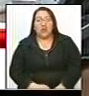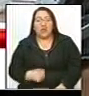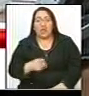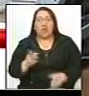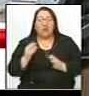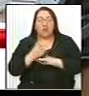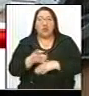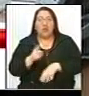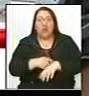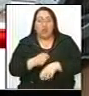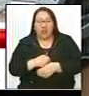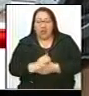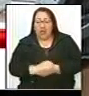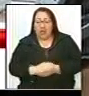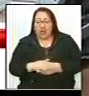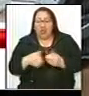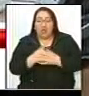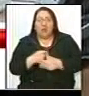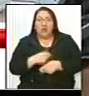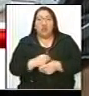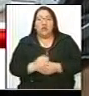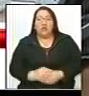buen tiempo, un periodo de tiempo.